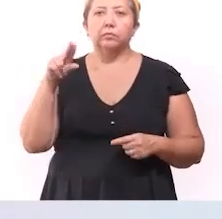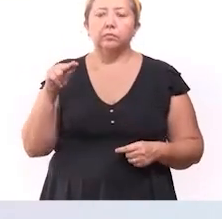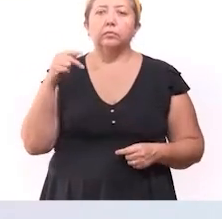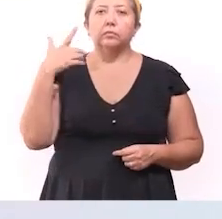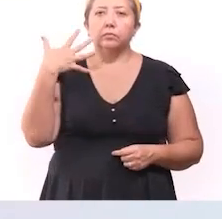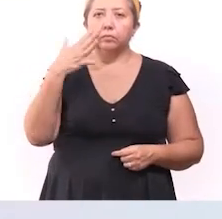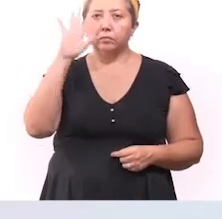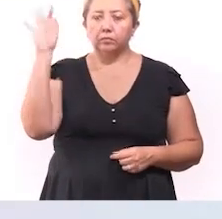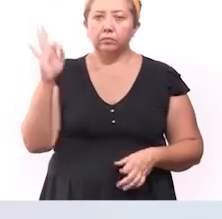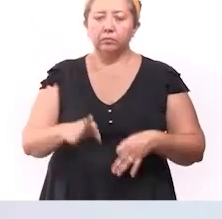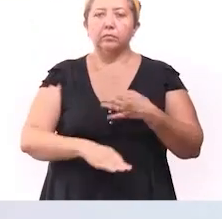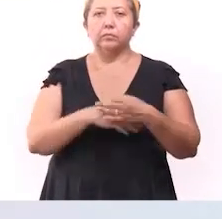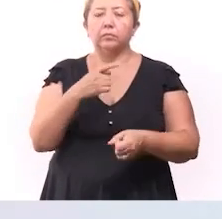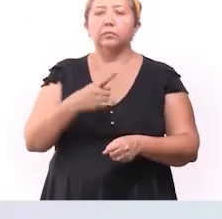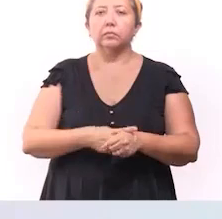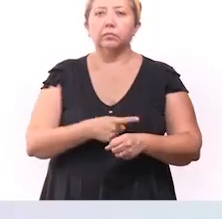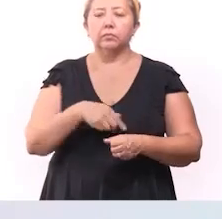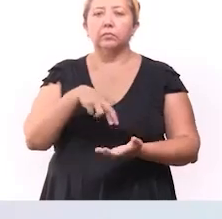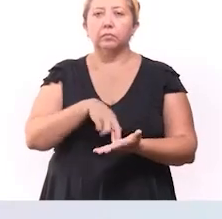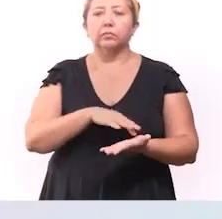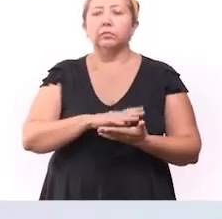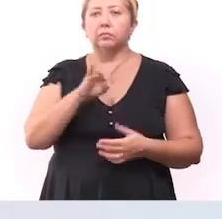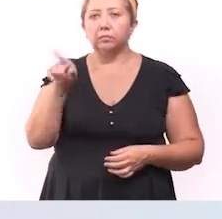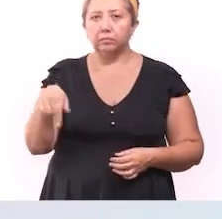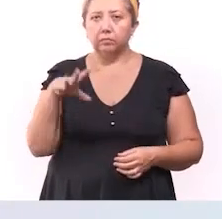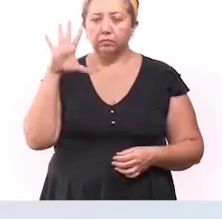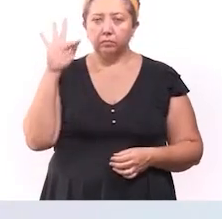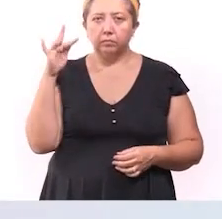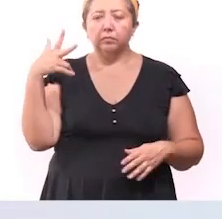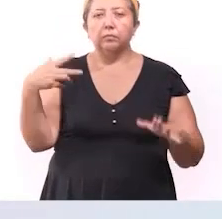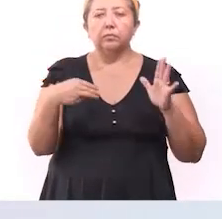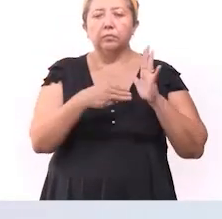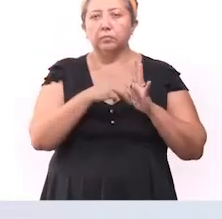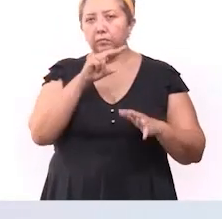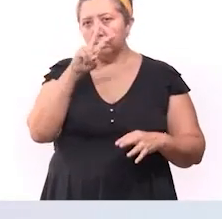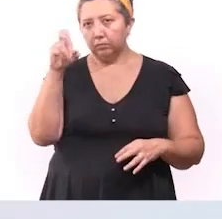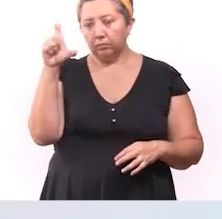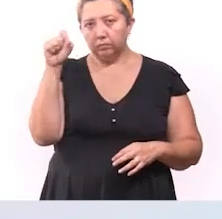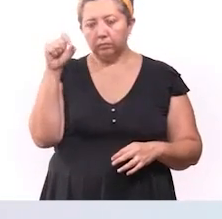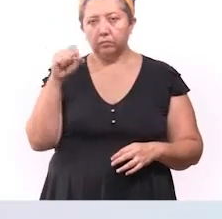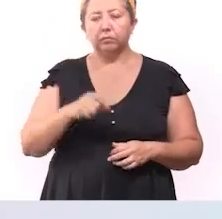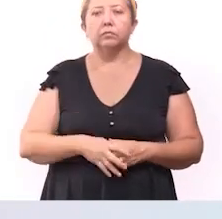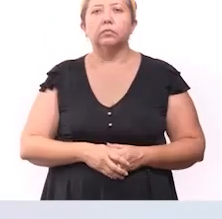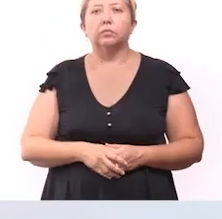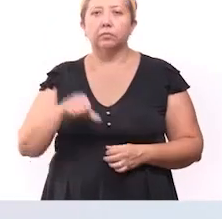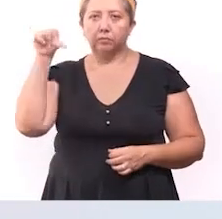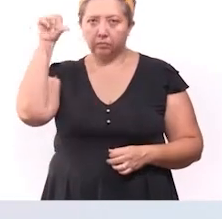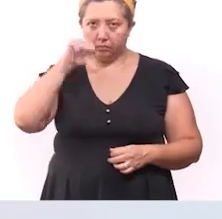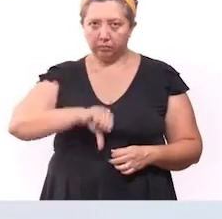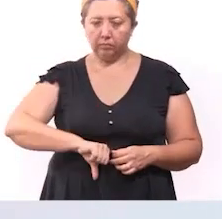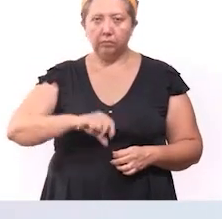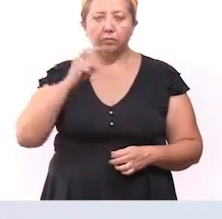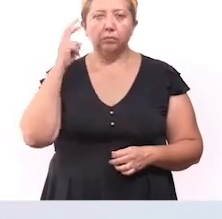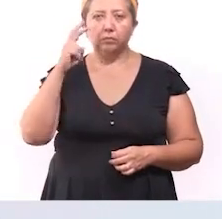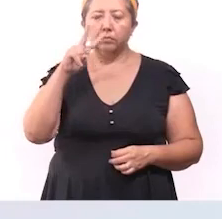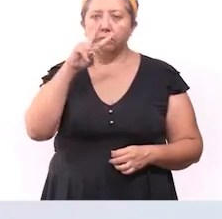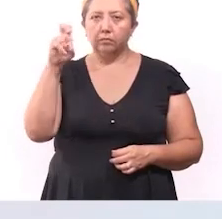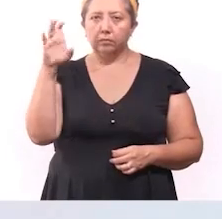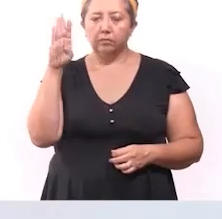el 85% del total de contagios registrados, que son 48.220. Hoy se